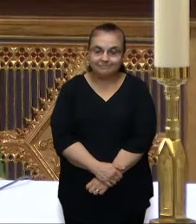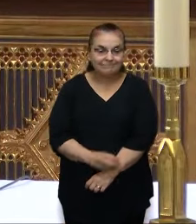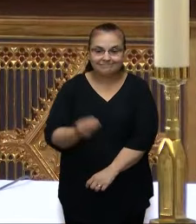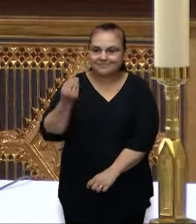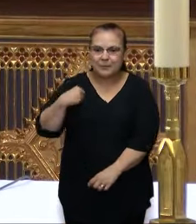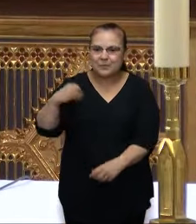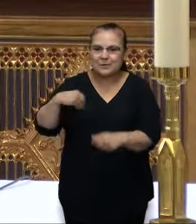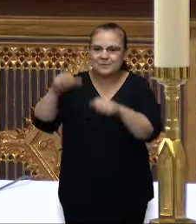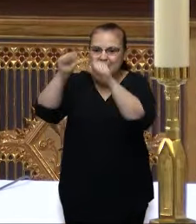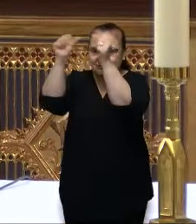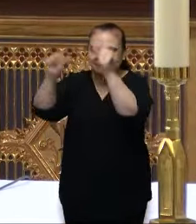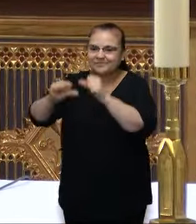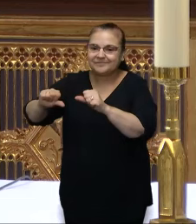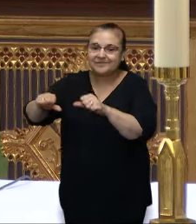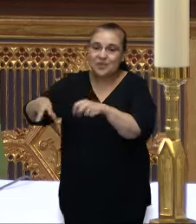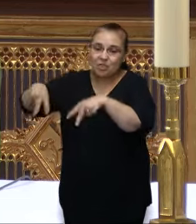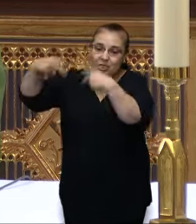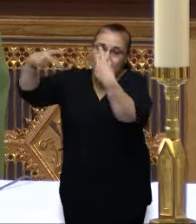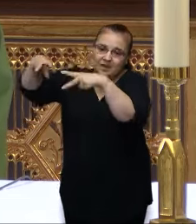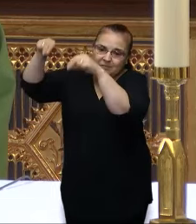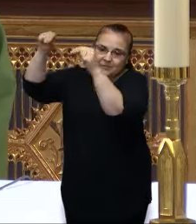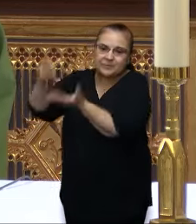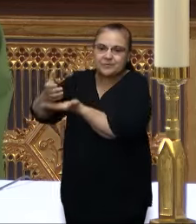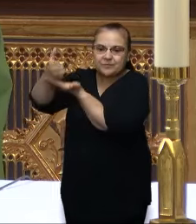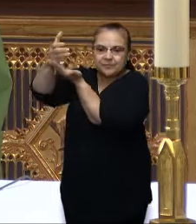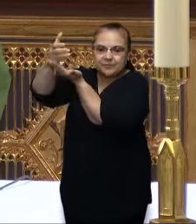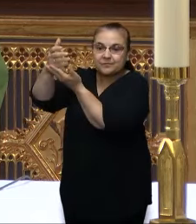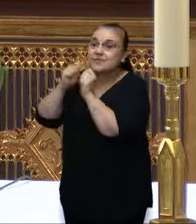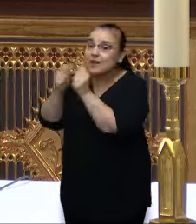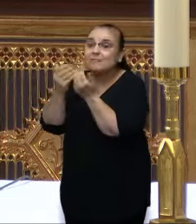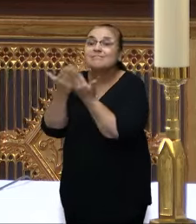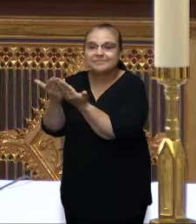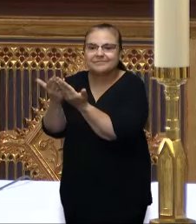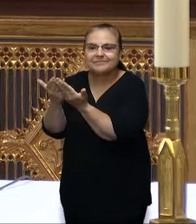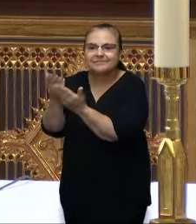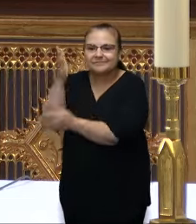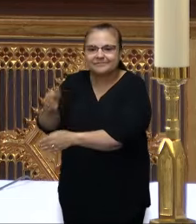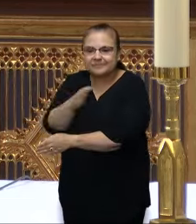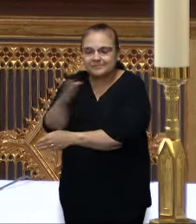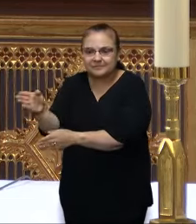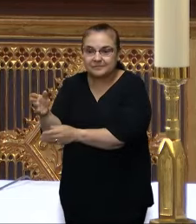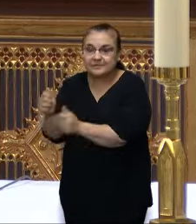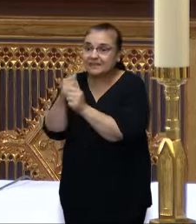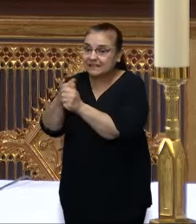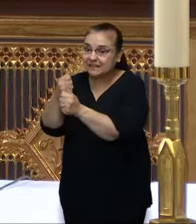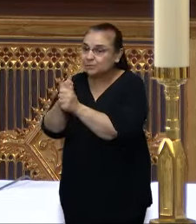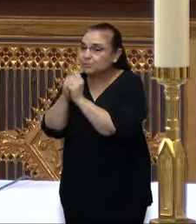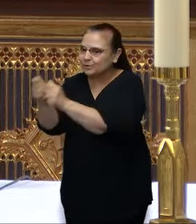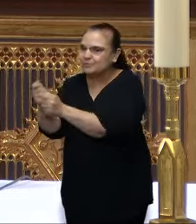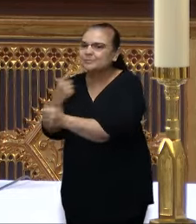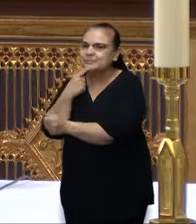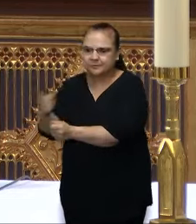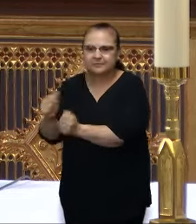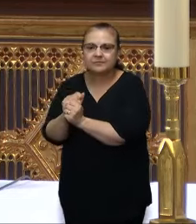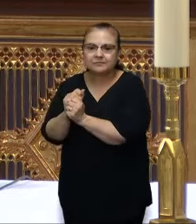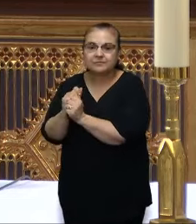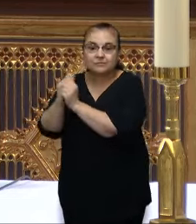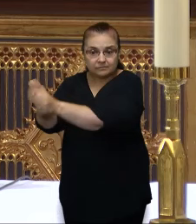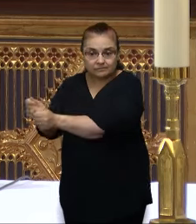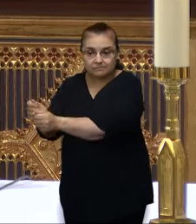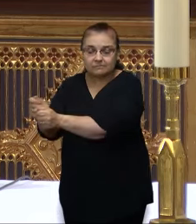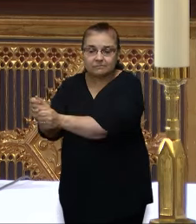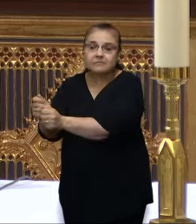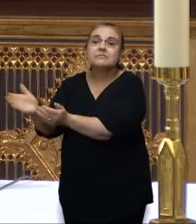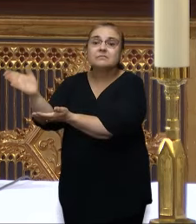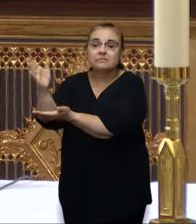del mismo modo acabada la cena tomó el cáliz dando gracias Te bendijo y lo pasó a sus discípulos diciendo